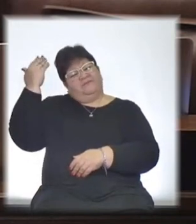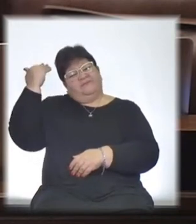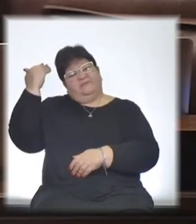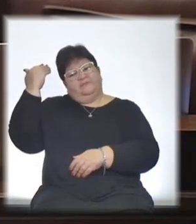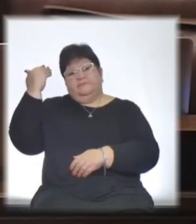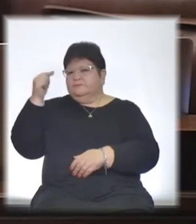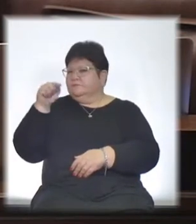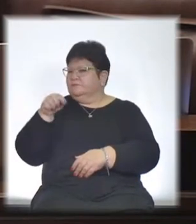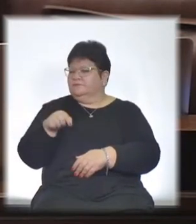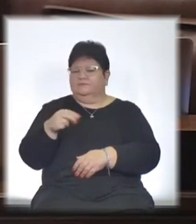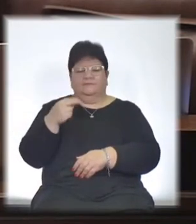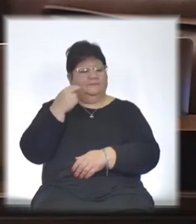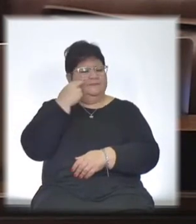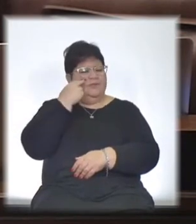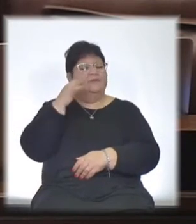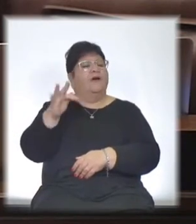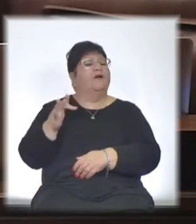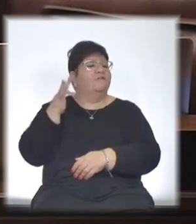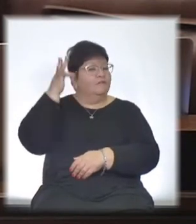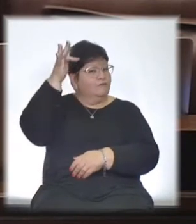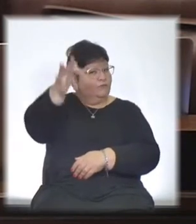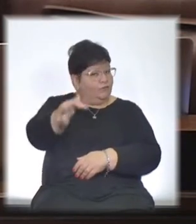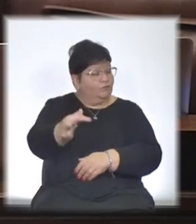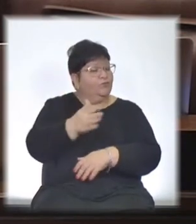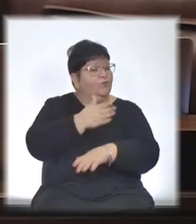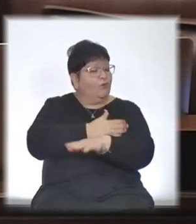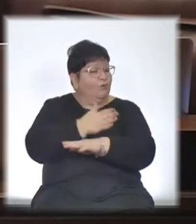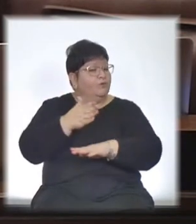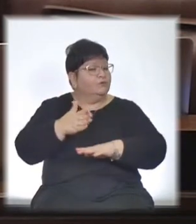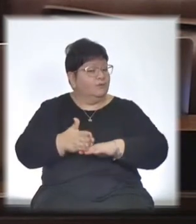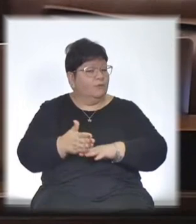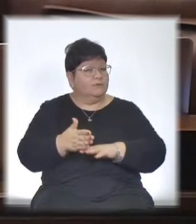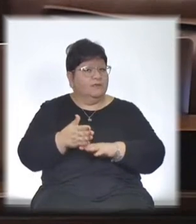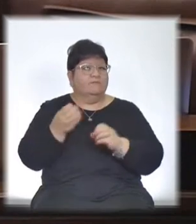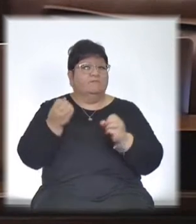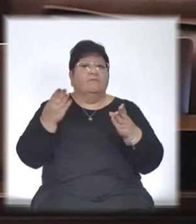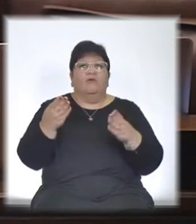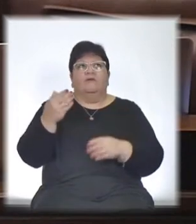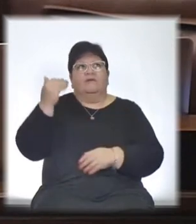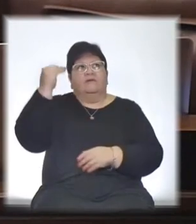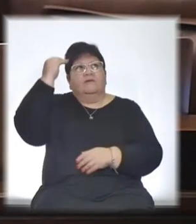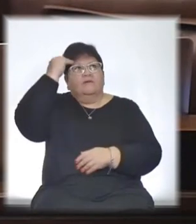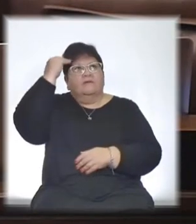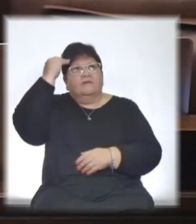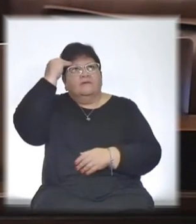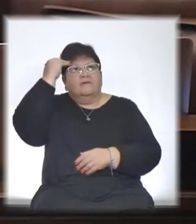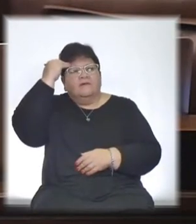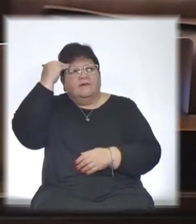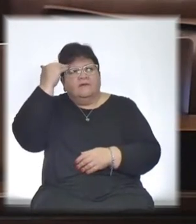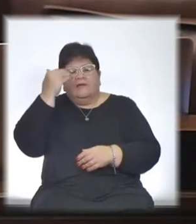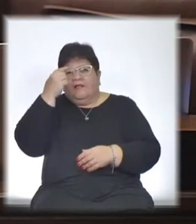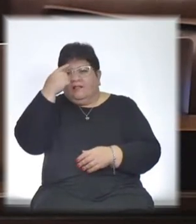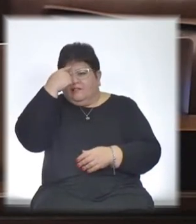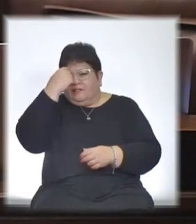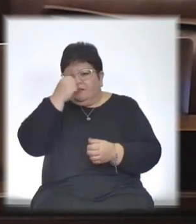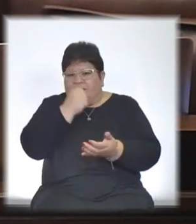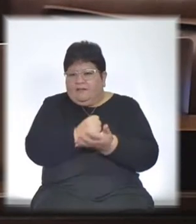para el futuro. Porque las lesiones físicas, las mutilaciones psíquicas que sufrió nuestra